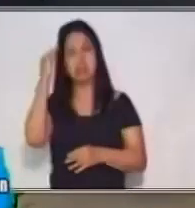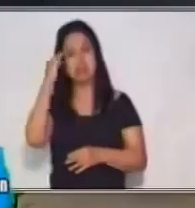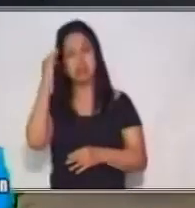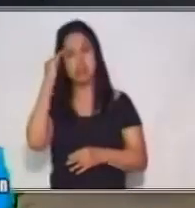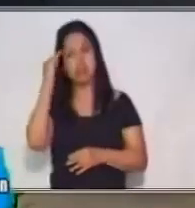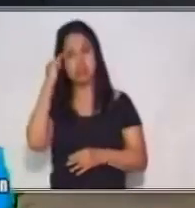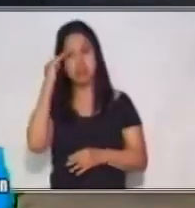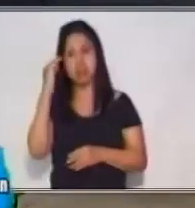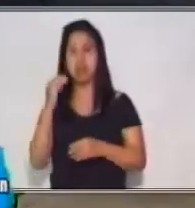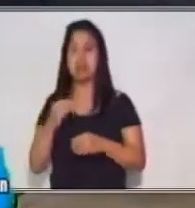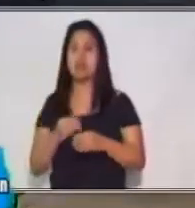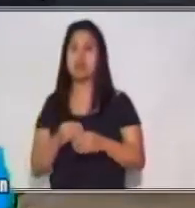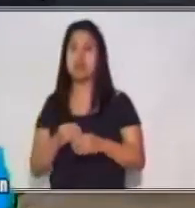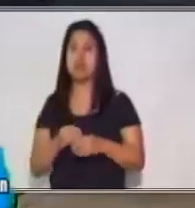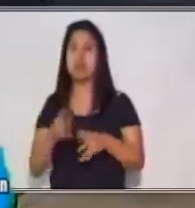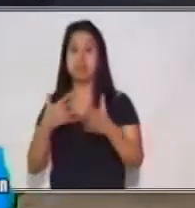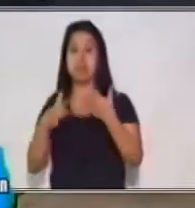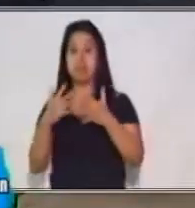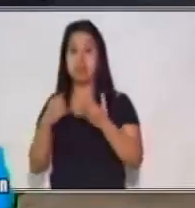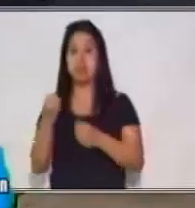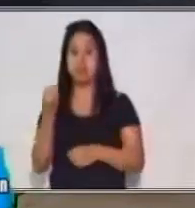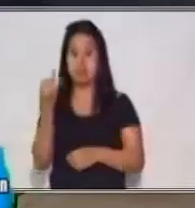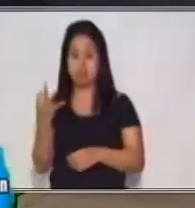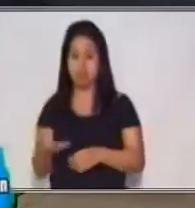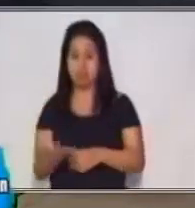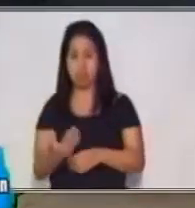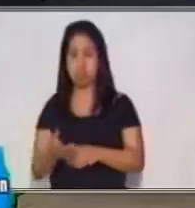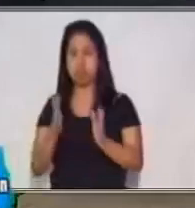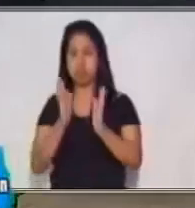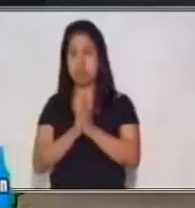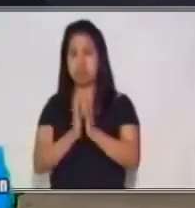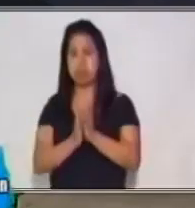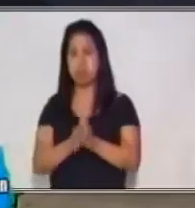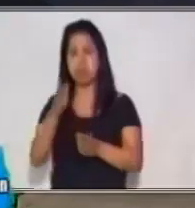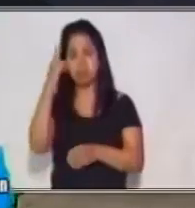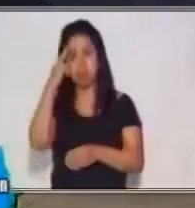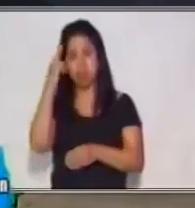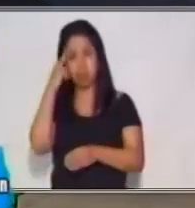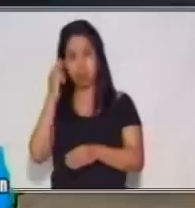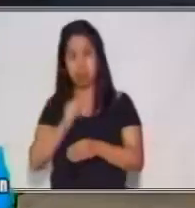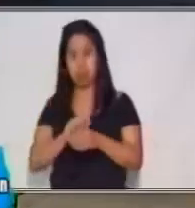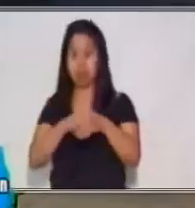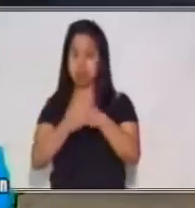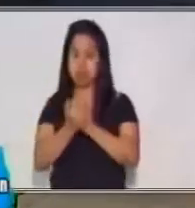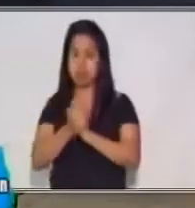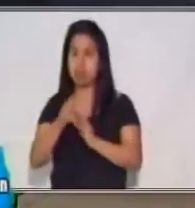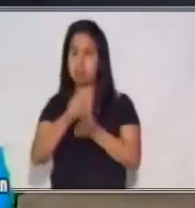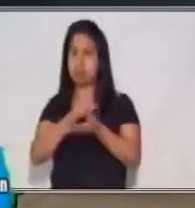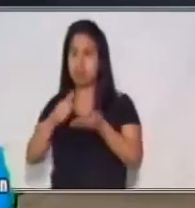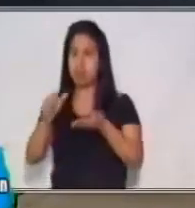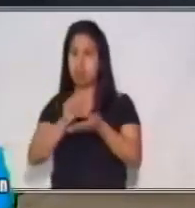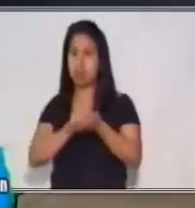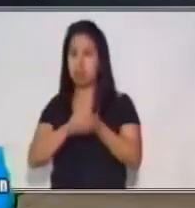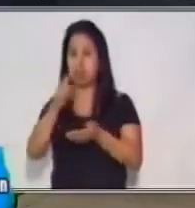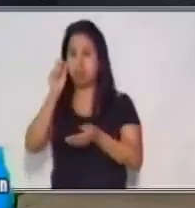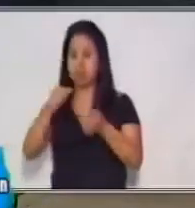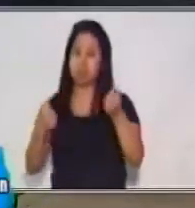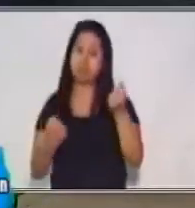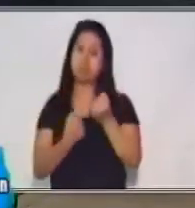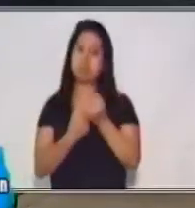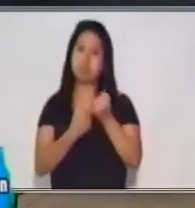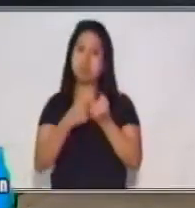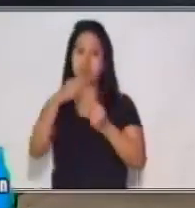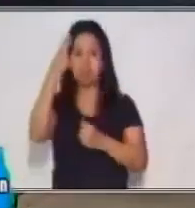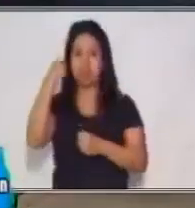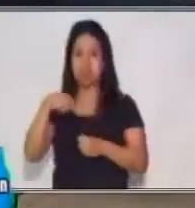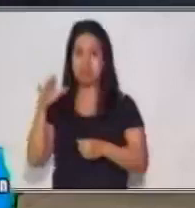laves tus manos constantemente con agua y con jabón. El día de hoy nos acompaña Nancy en lengua de señas. Hola